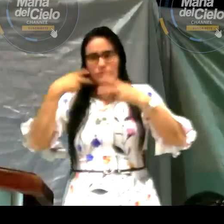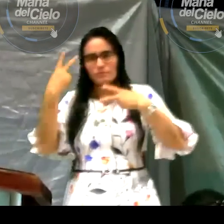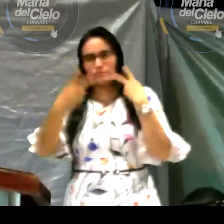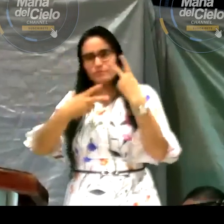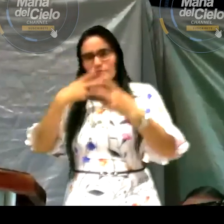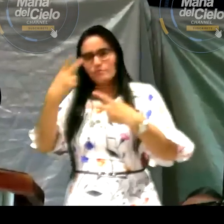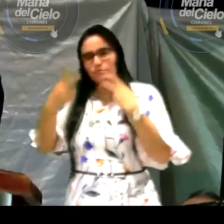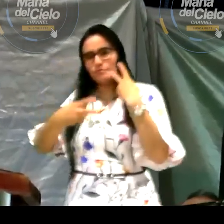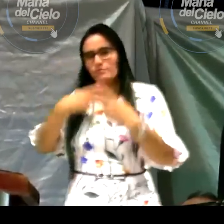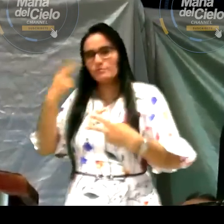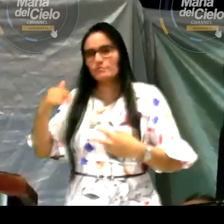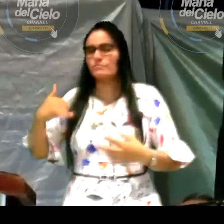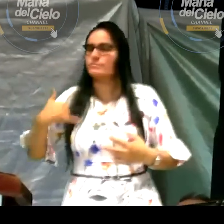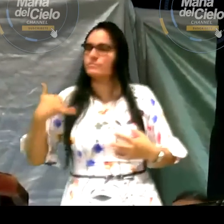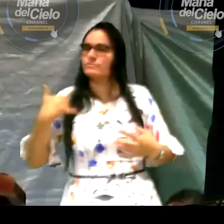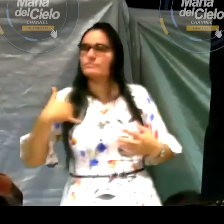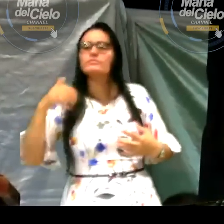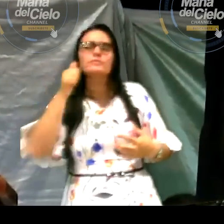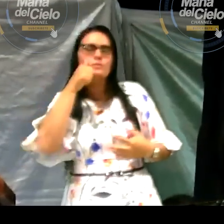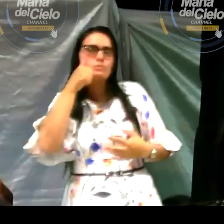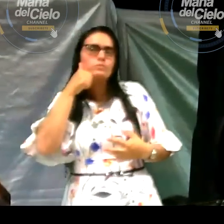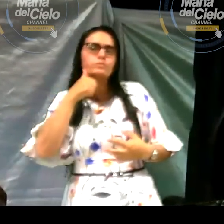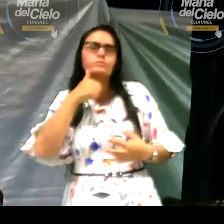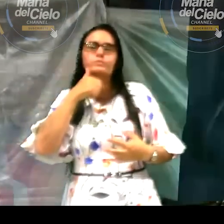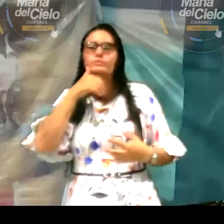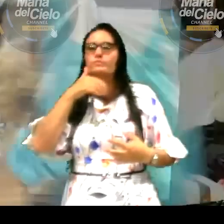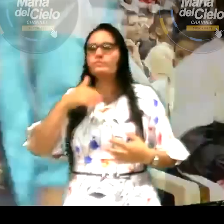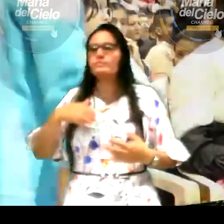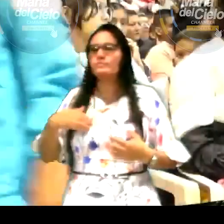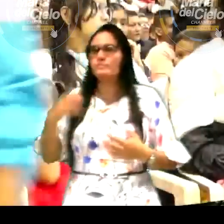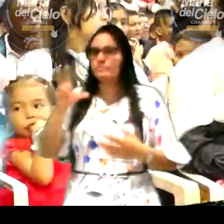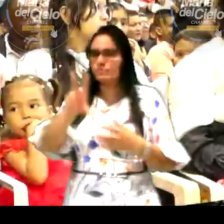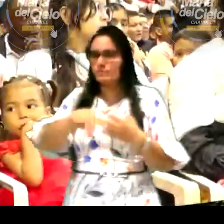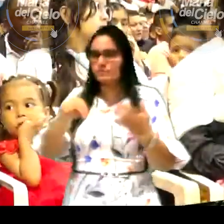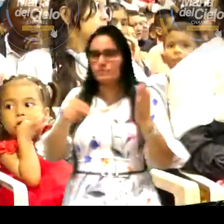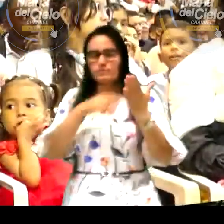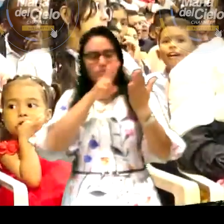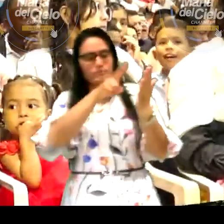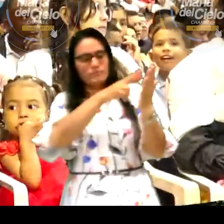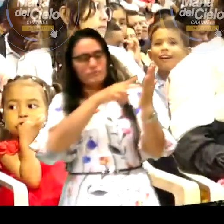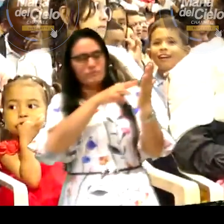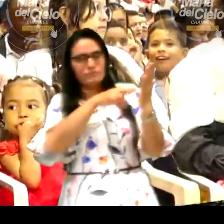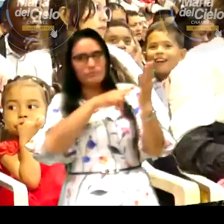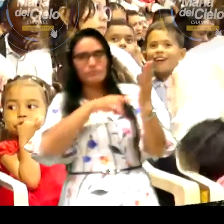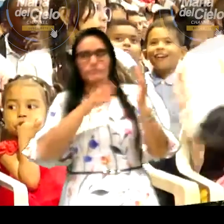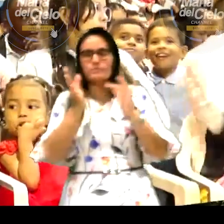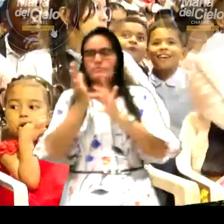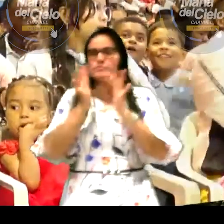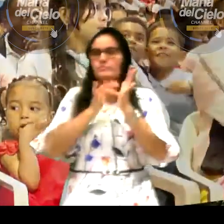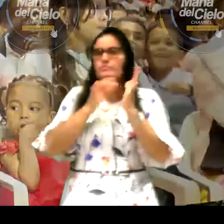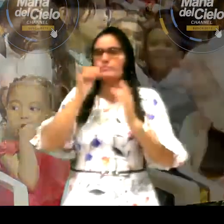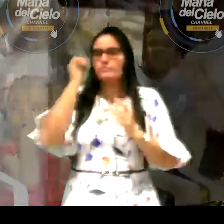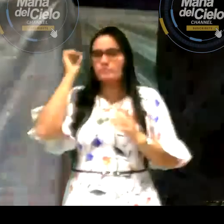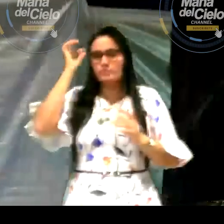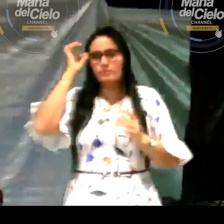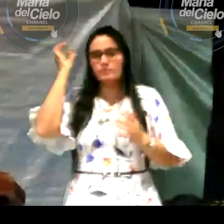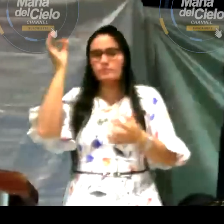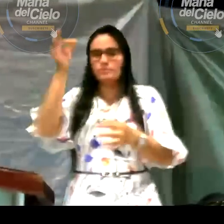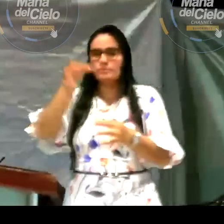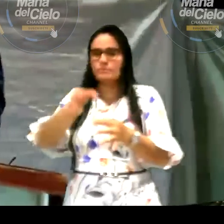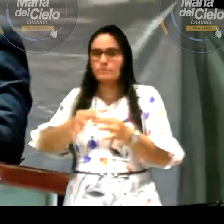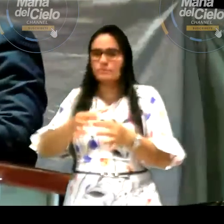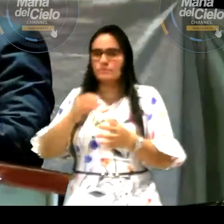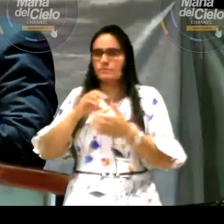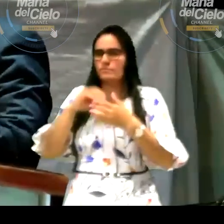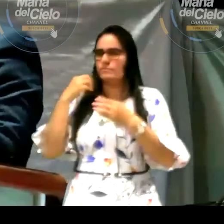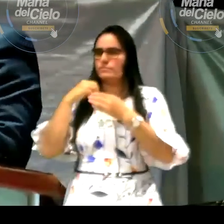conocido varón y queda embarazada. Y yo le invito esta noche, no mire el teléfono, mire a Jesús por la fe. Quítese todos sus